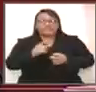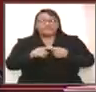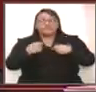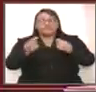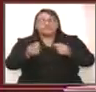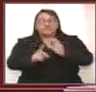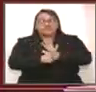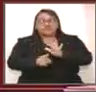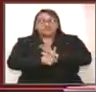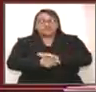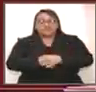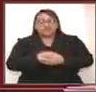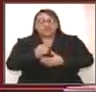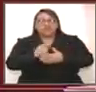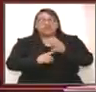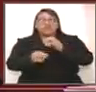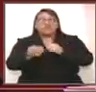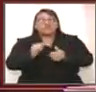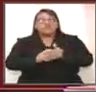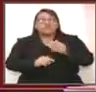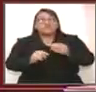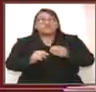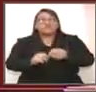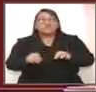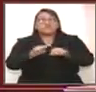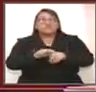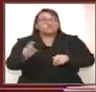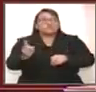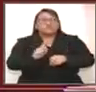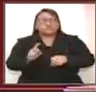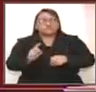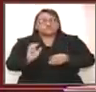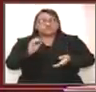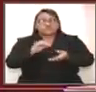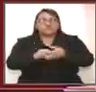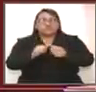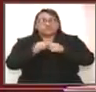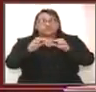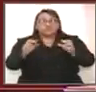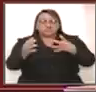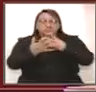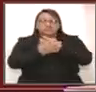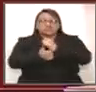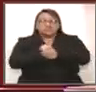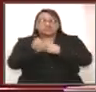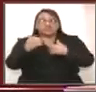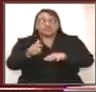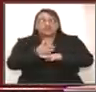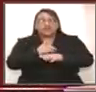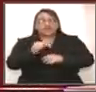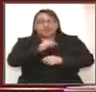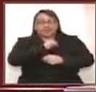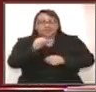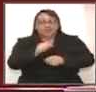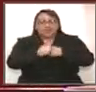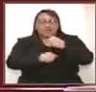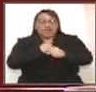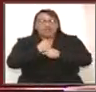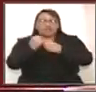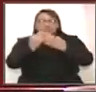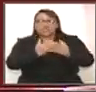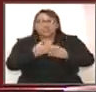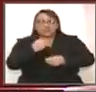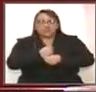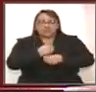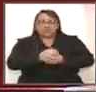dieron estas leyes, que interpretaron que las proscripciones no se aplicaban a la población penitenciaria que ya había ganado años de estudio